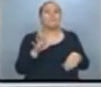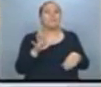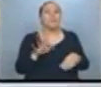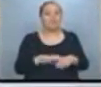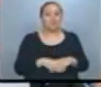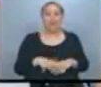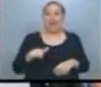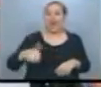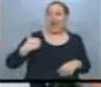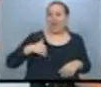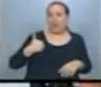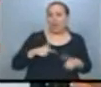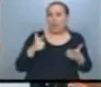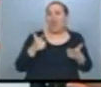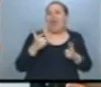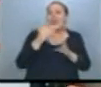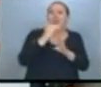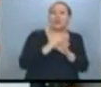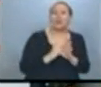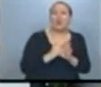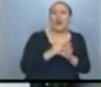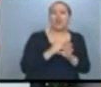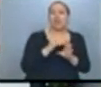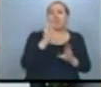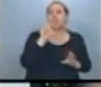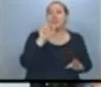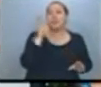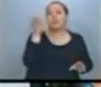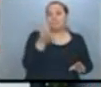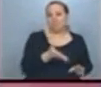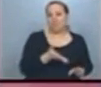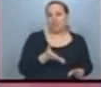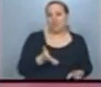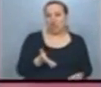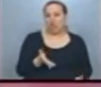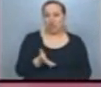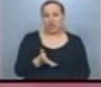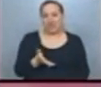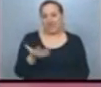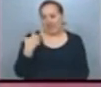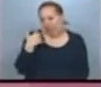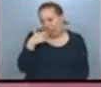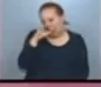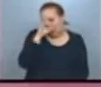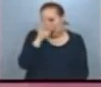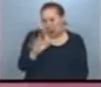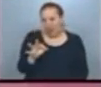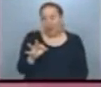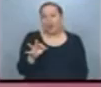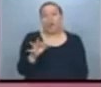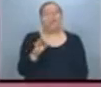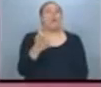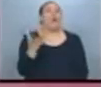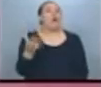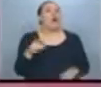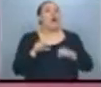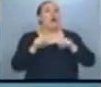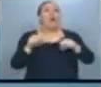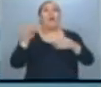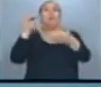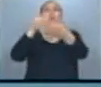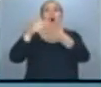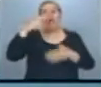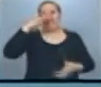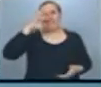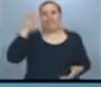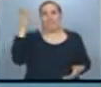ver, en la Argentina no tenemos descuentos más allá del 30%. En general, no. Bueno, cuando en los supermercados te ponen 70% en la